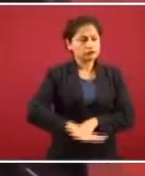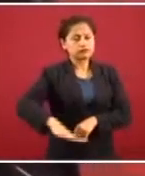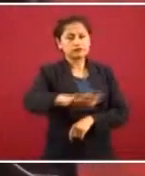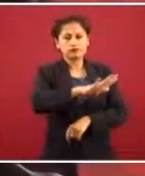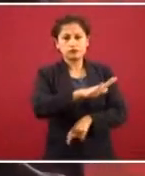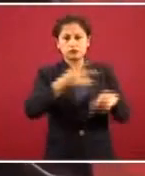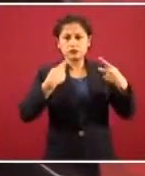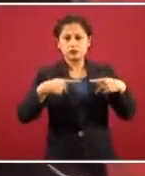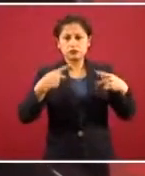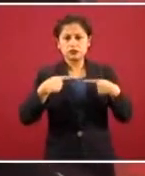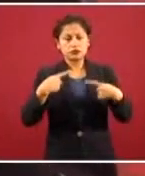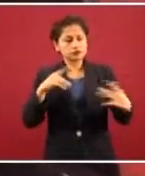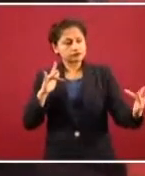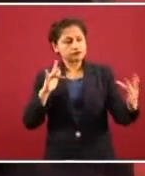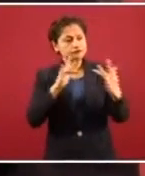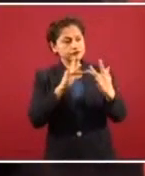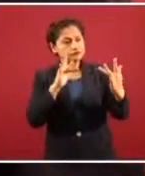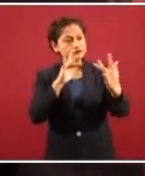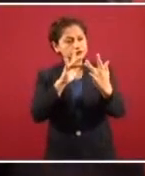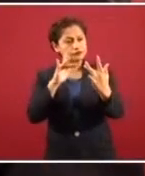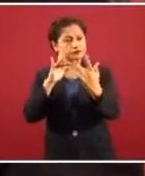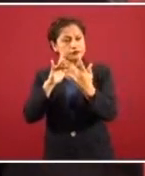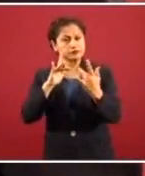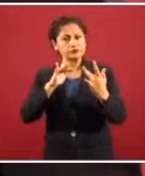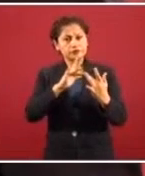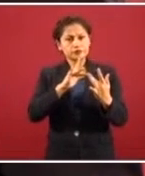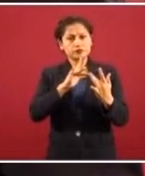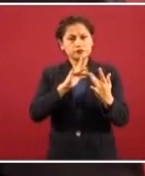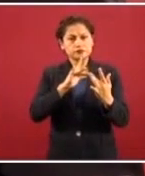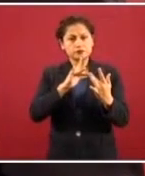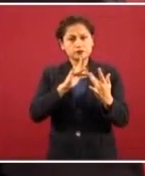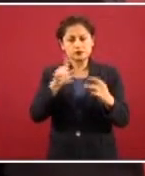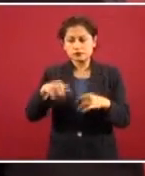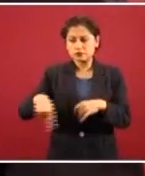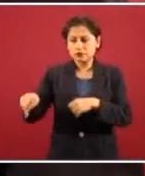pueblo, no necesita de propaganda.